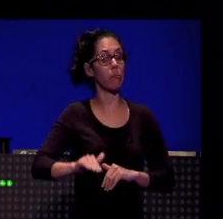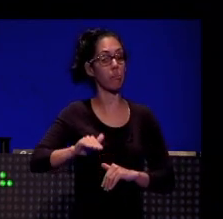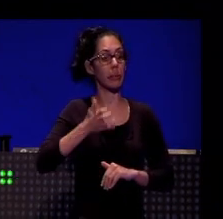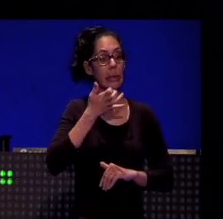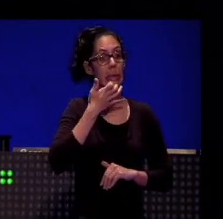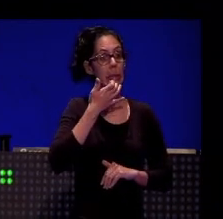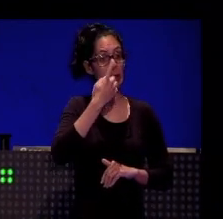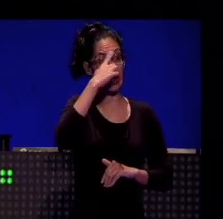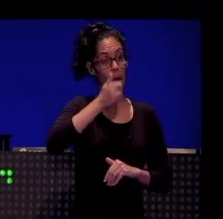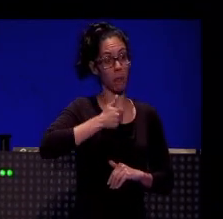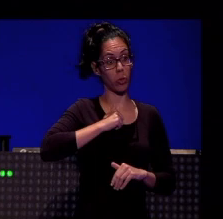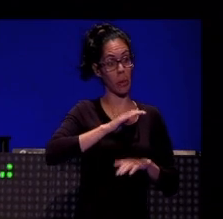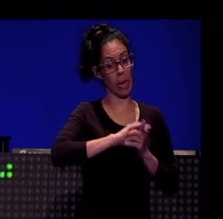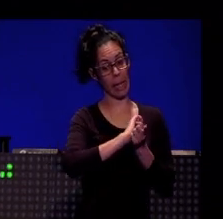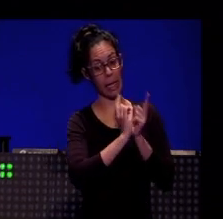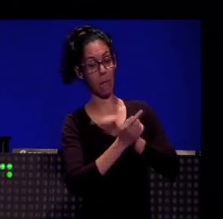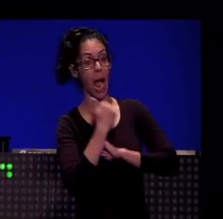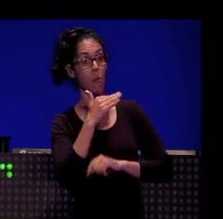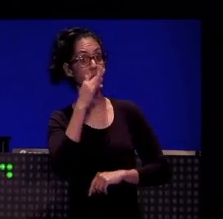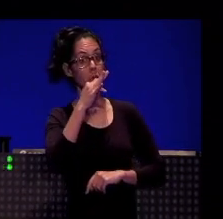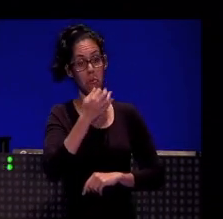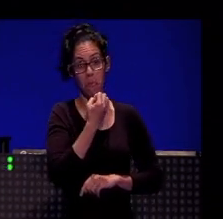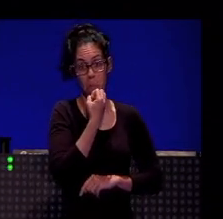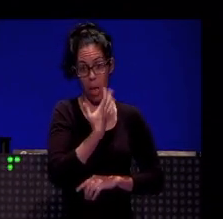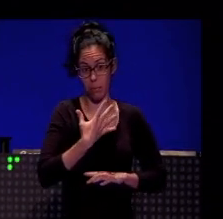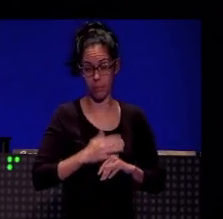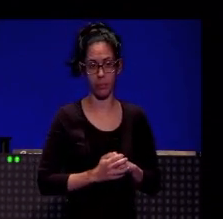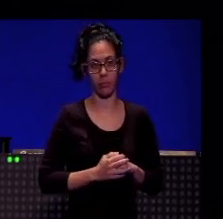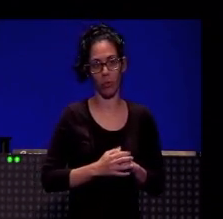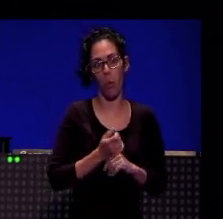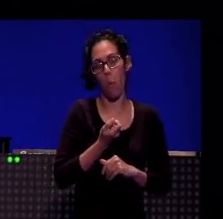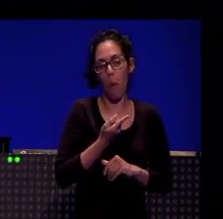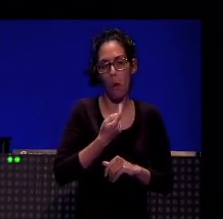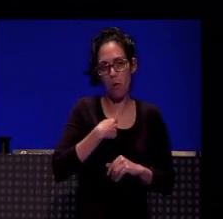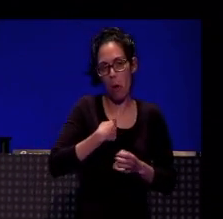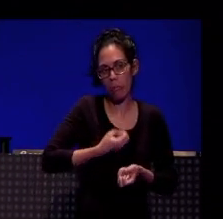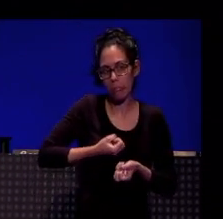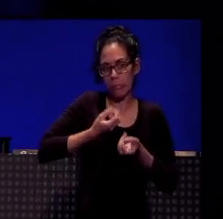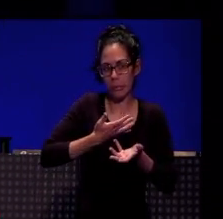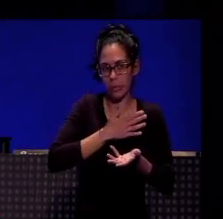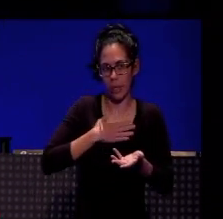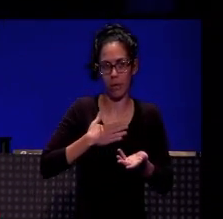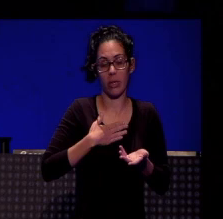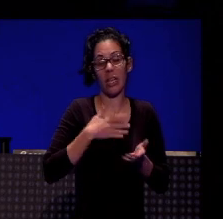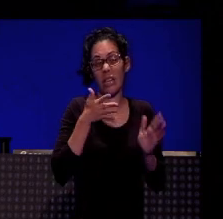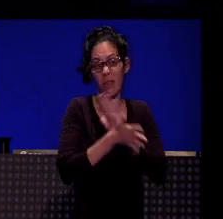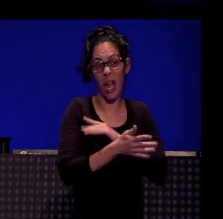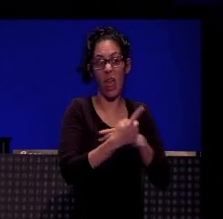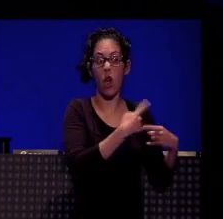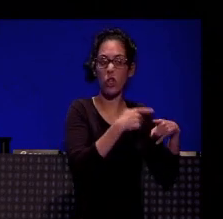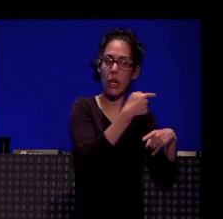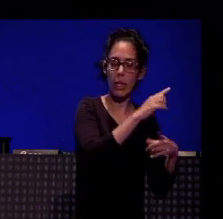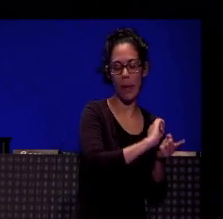defecto y convertirlo en una virtud por mira que bien no o sea que eso es un poco el mensajito que os mando que de los defectos se pueden convertir en